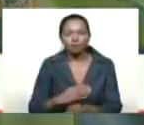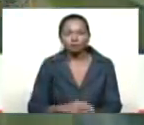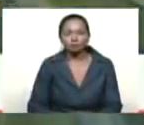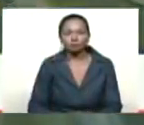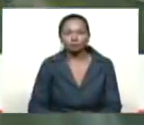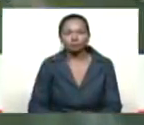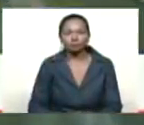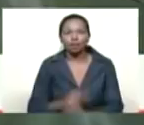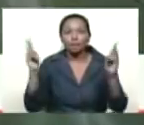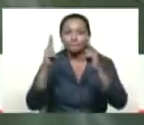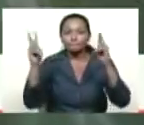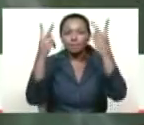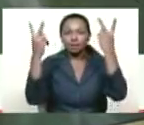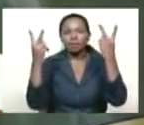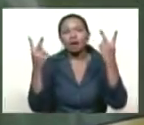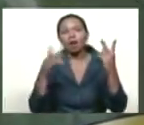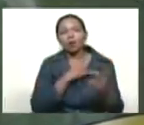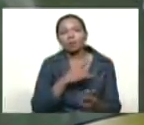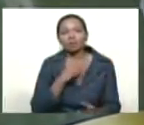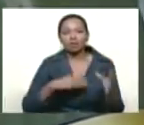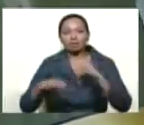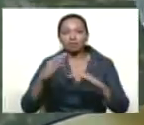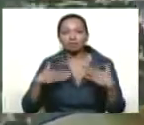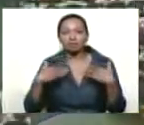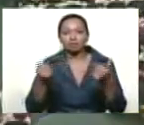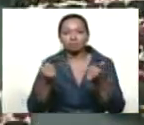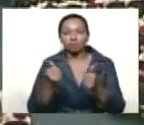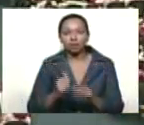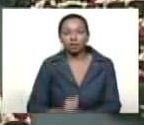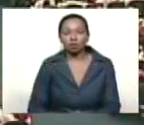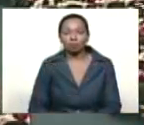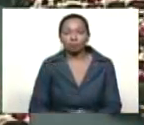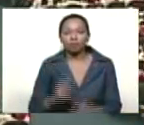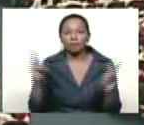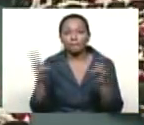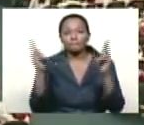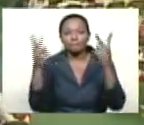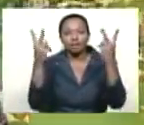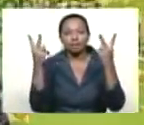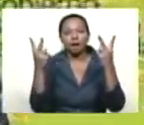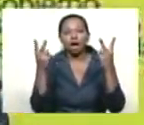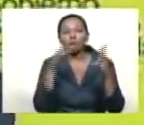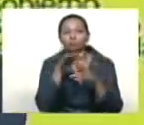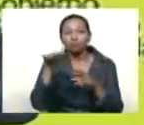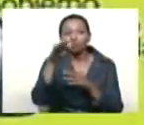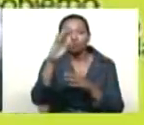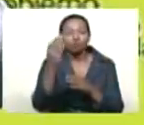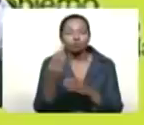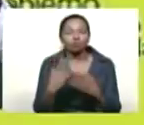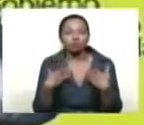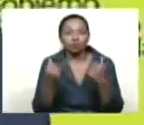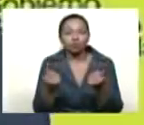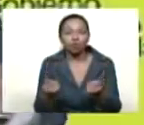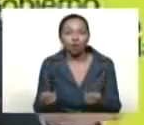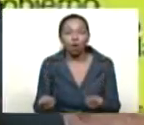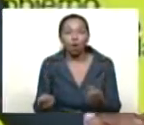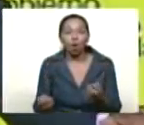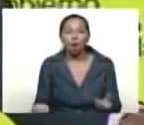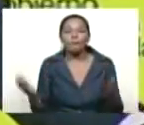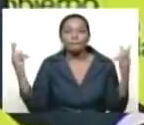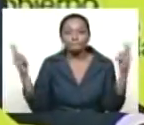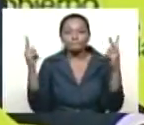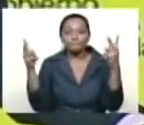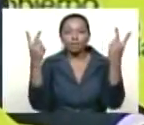¡Que viva la Universidad de las Ciencias de la Salud! ¡Que viva la misión Barrio Adentro! ¡Que viva la unión entre Cuba y